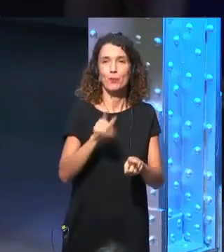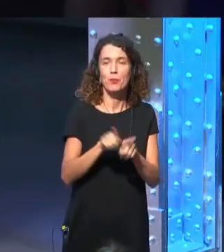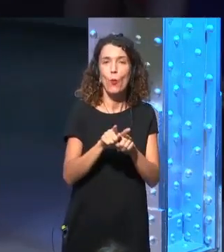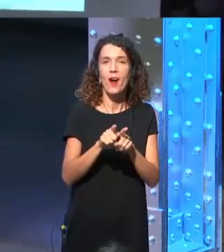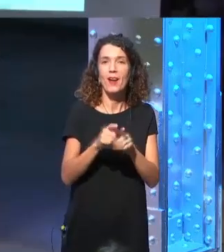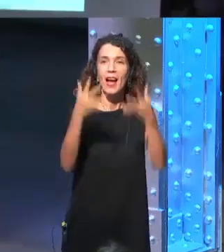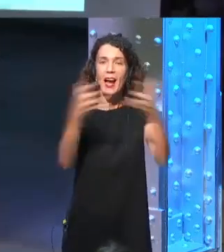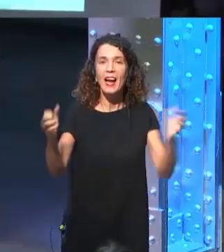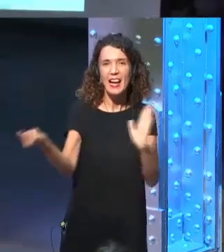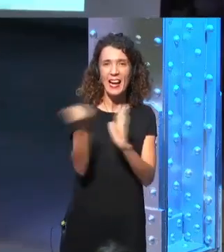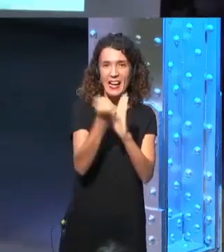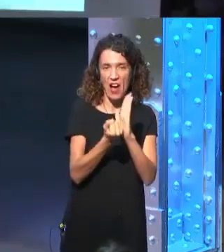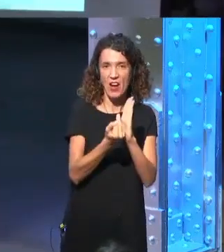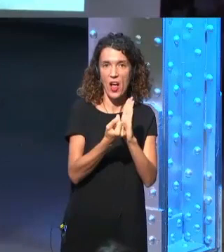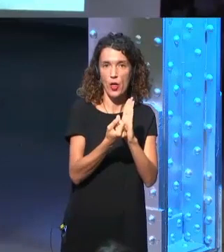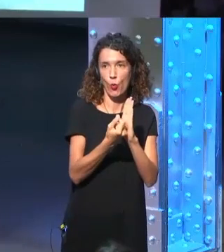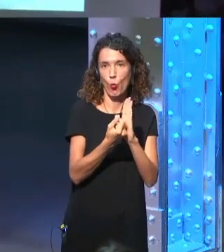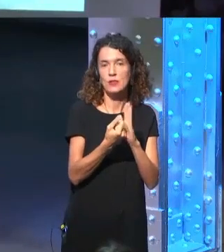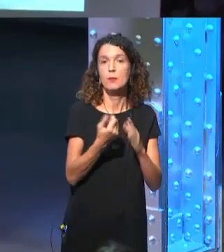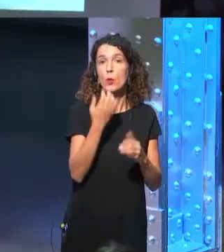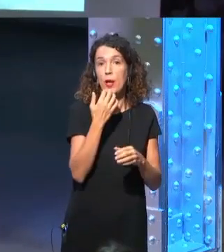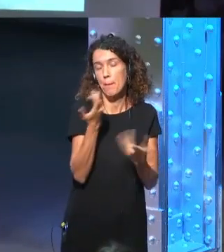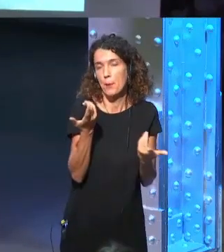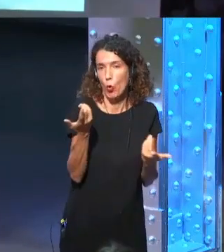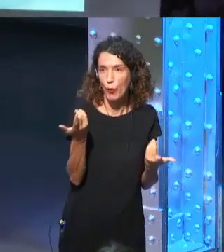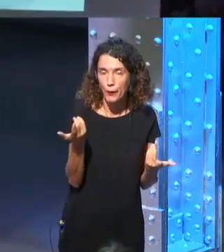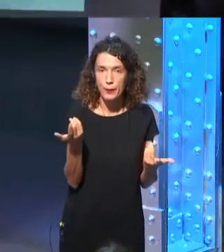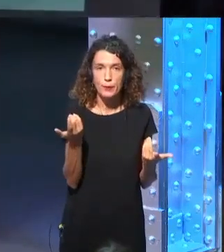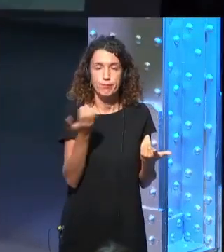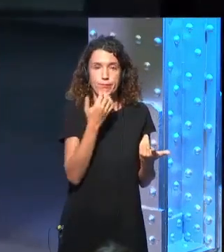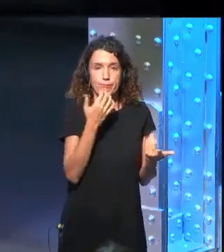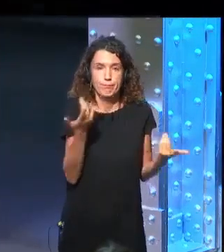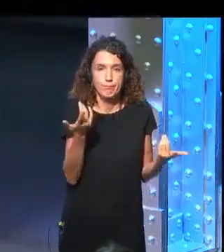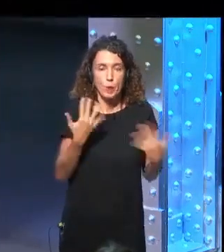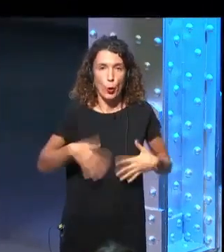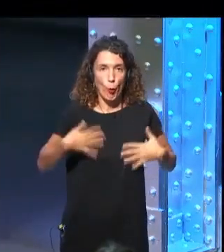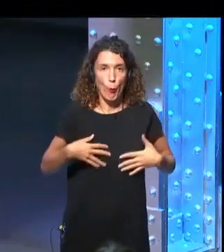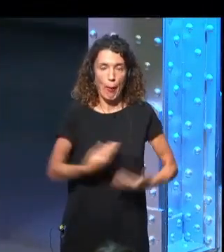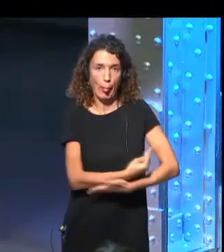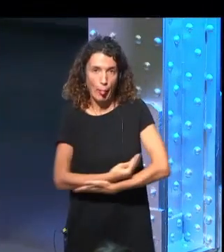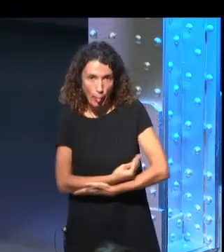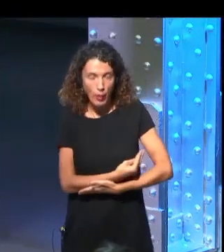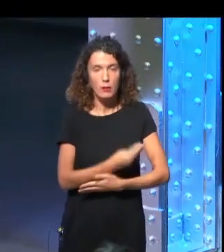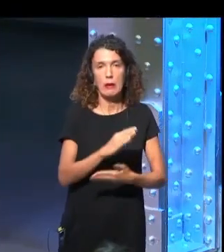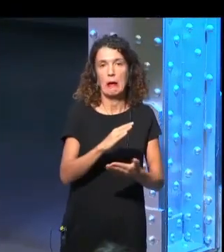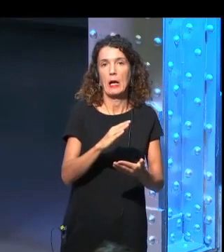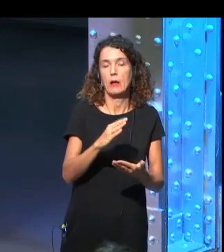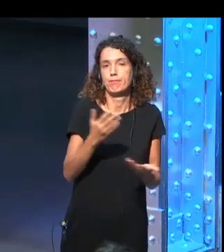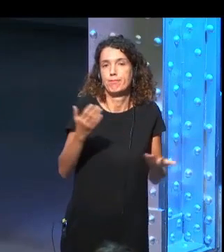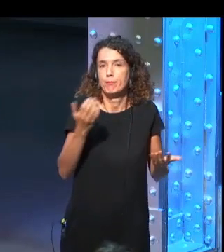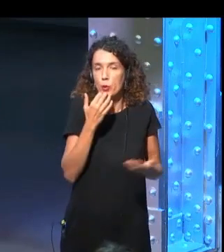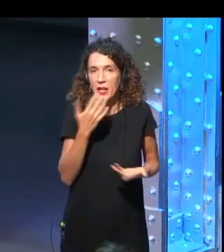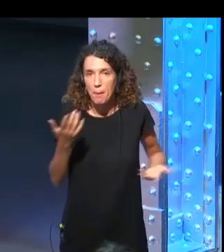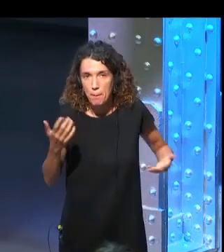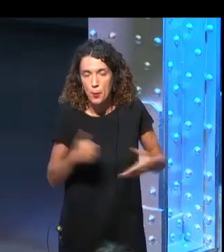grabado en toda suerte de cosas, desde ropa de bebé, desde